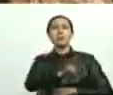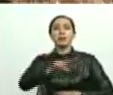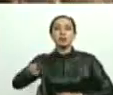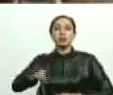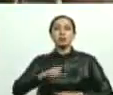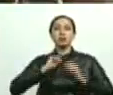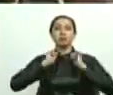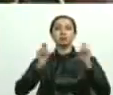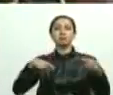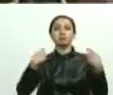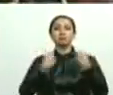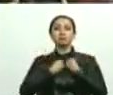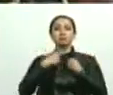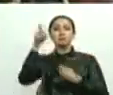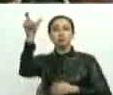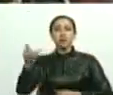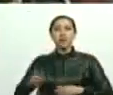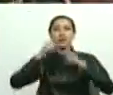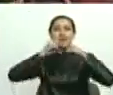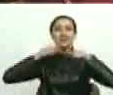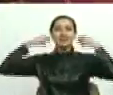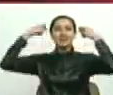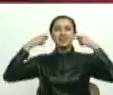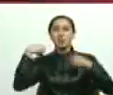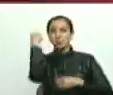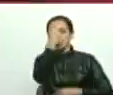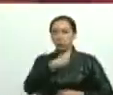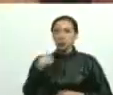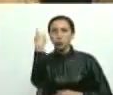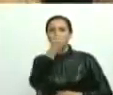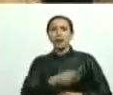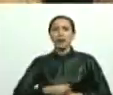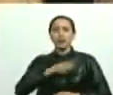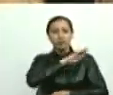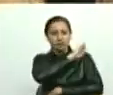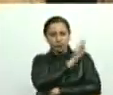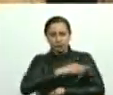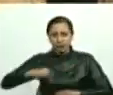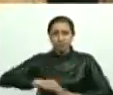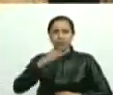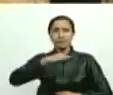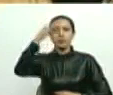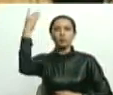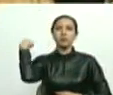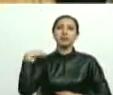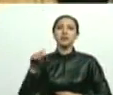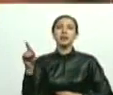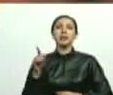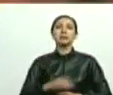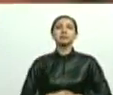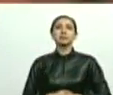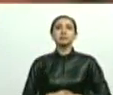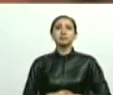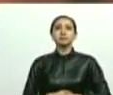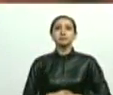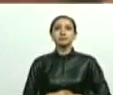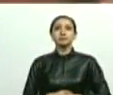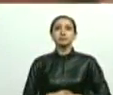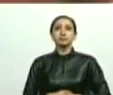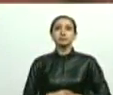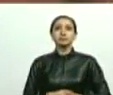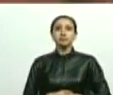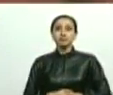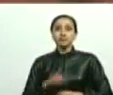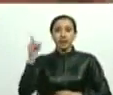Aristóbulo con su sonrisa, con su imagen, con su fuerza espiritual. Aristóbulo, que fue un gran